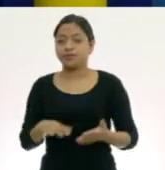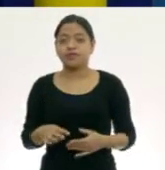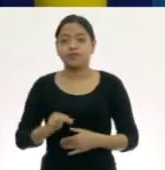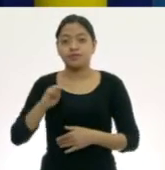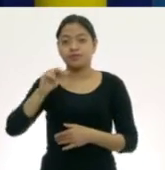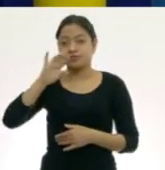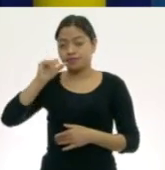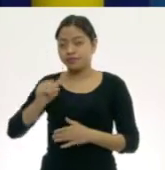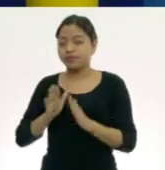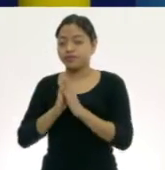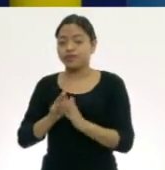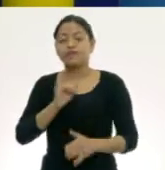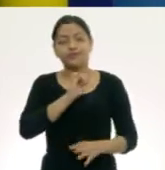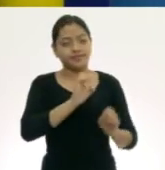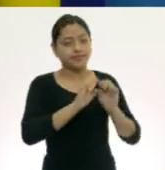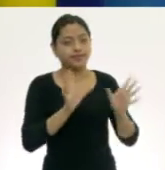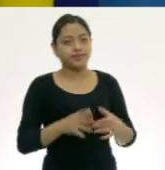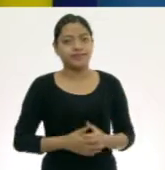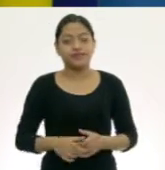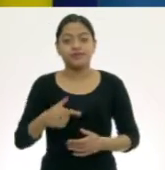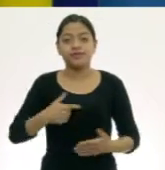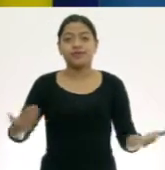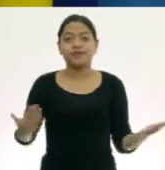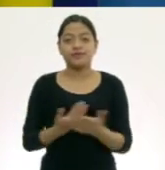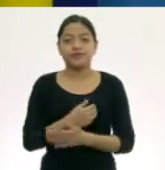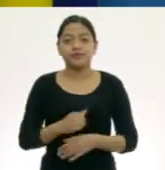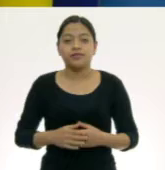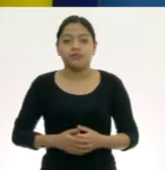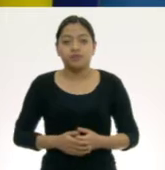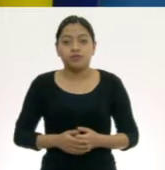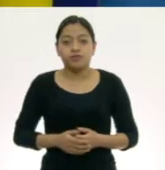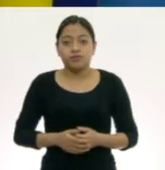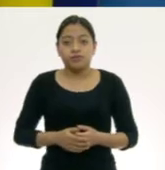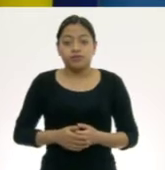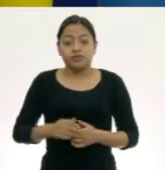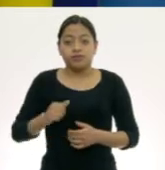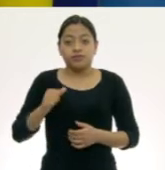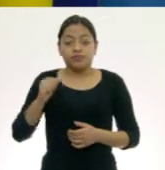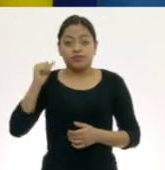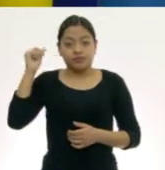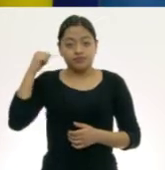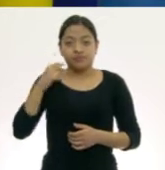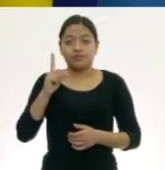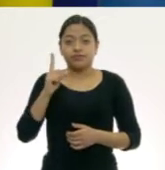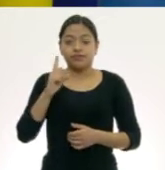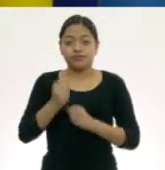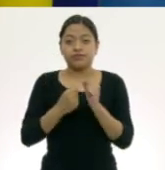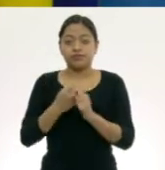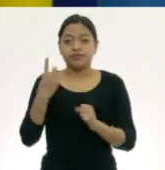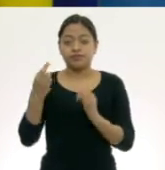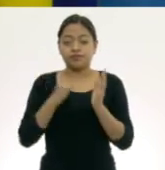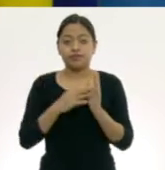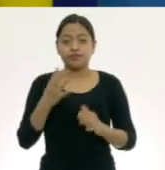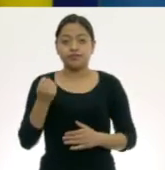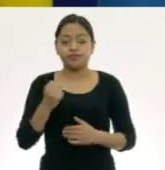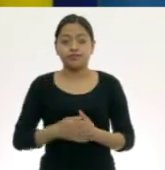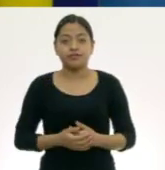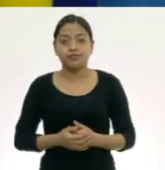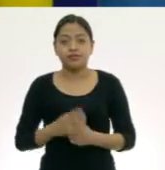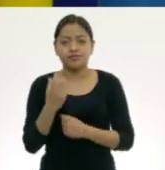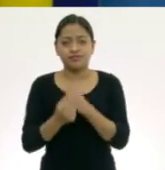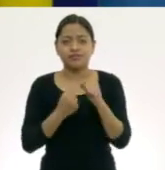Claro que sí. Dice, nací en abril del 2009. bien. En la segunda lámina dice, en el